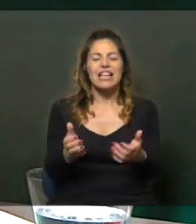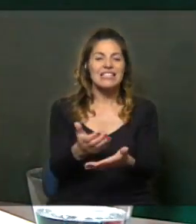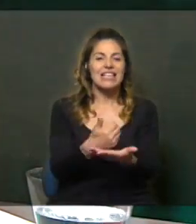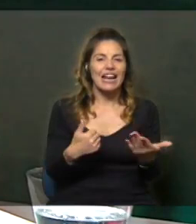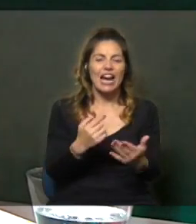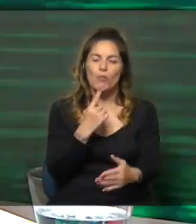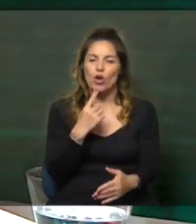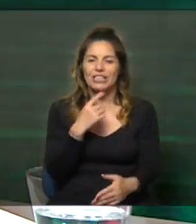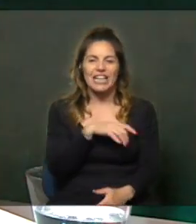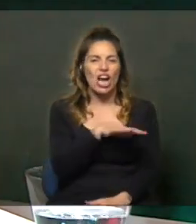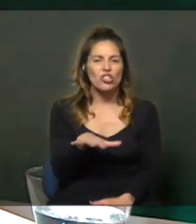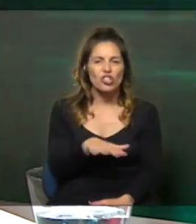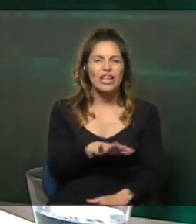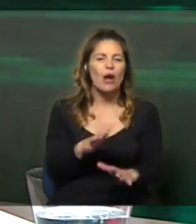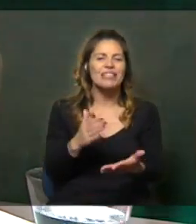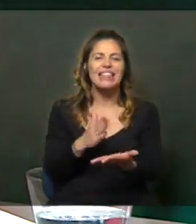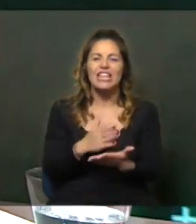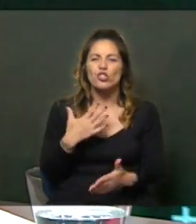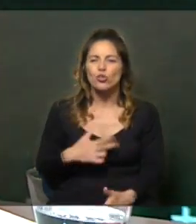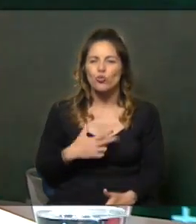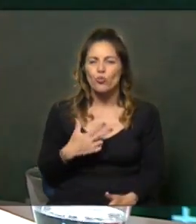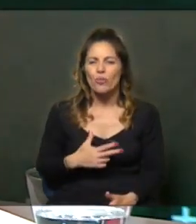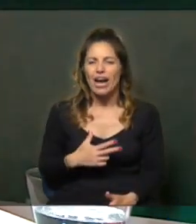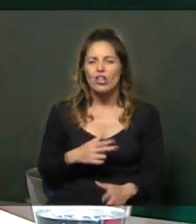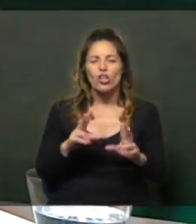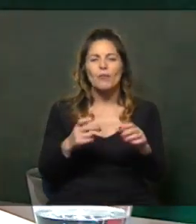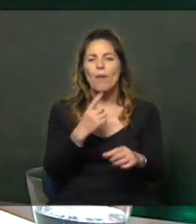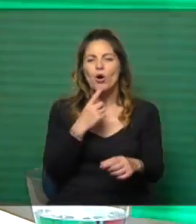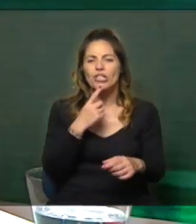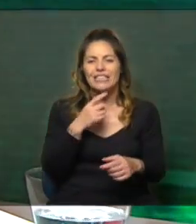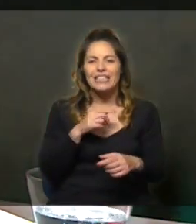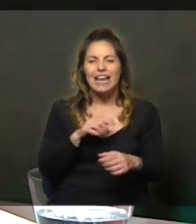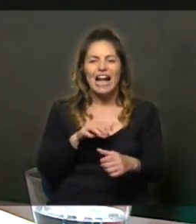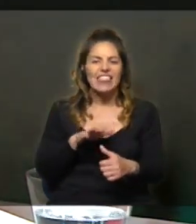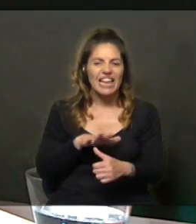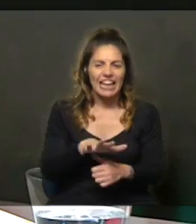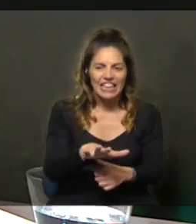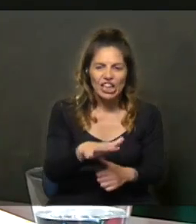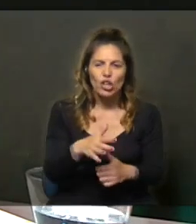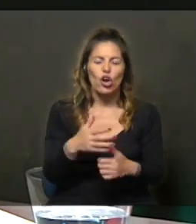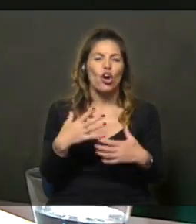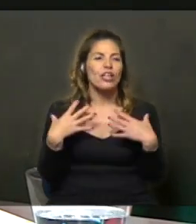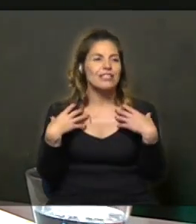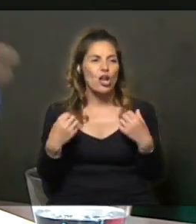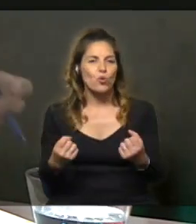políticas sociales qué va a pasar con el tema de Derechos Humanos Qué va a pasar con las cuestiones de política de género qué va a pasar con la salud Qué va a pasar con la educación preguntas